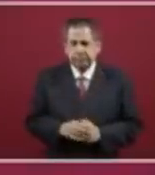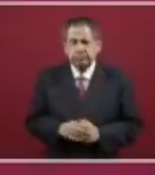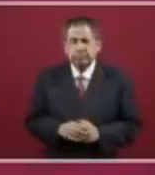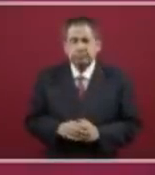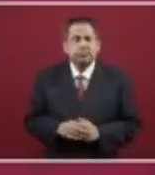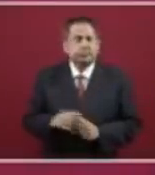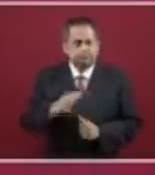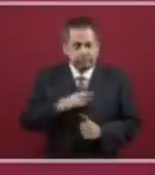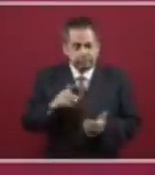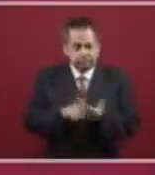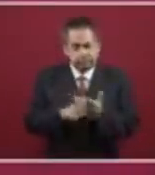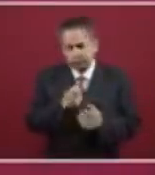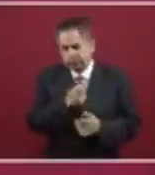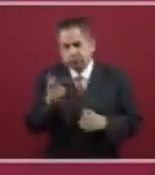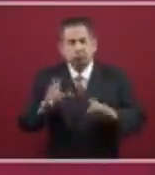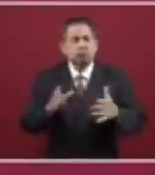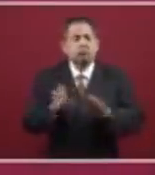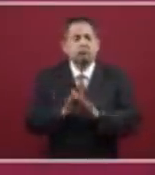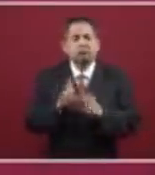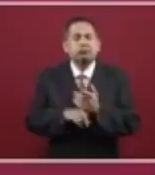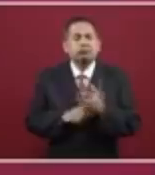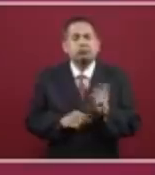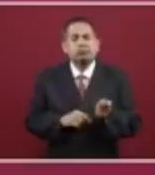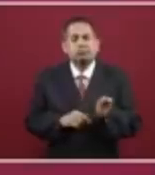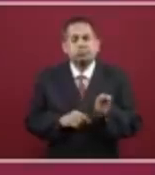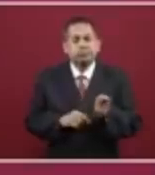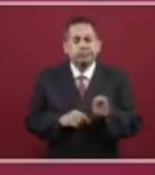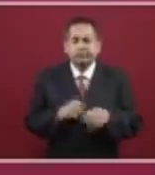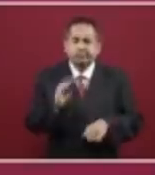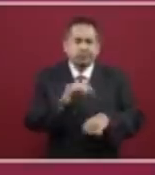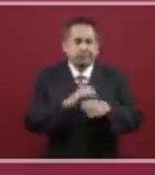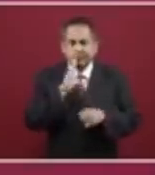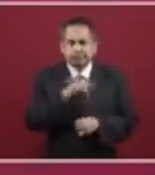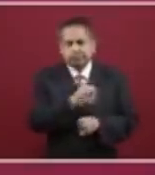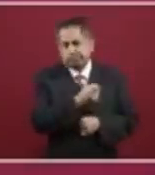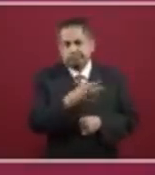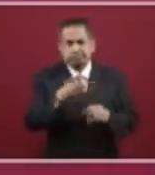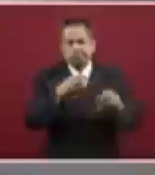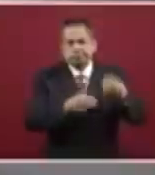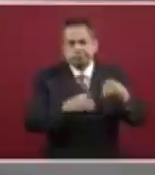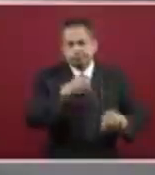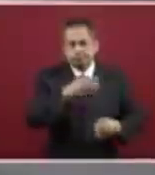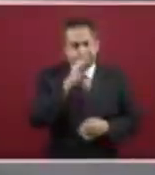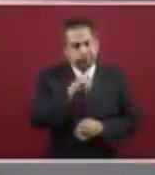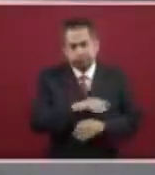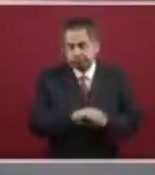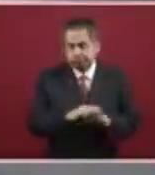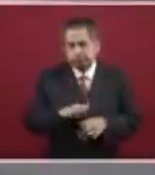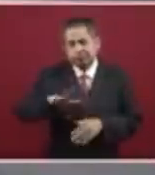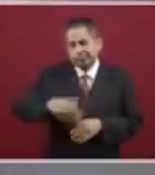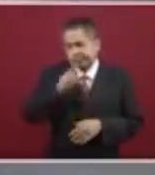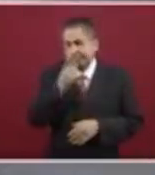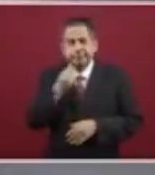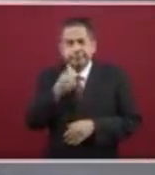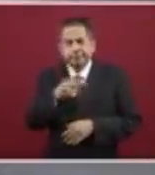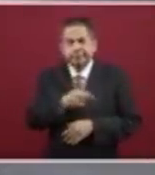que hay comportamientos indebidos, o como dicen los